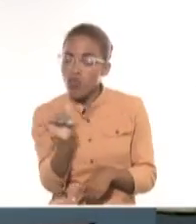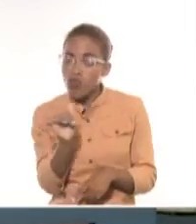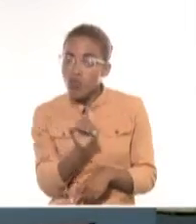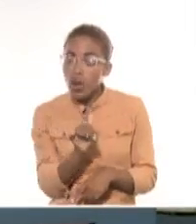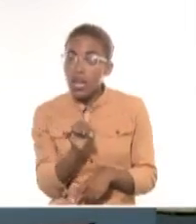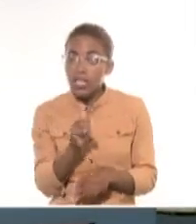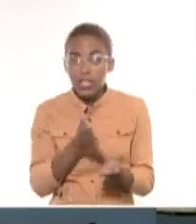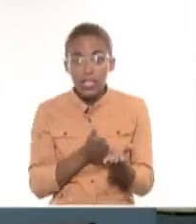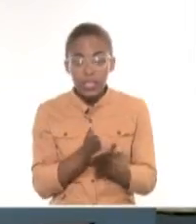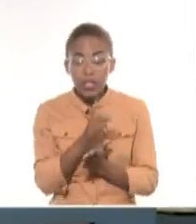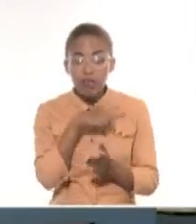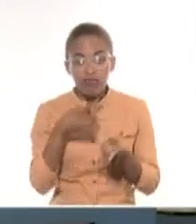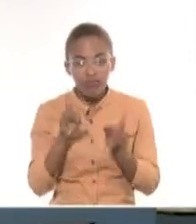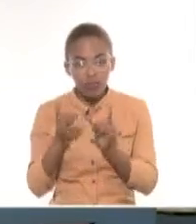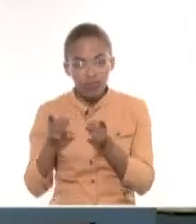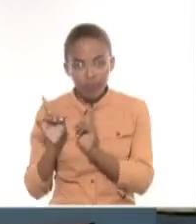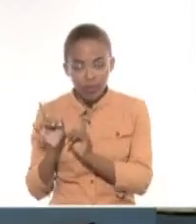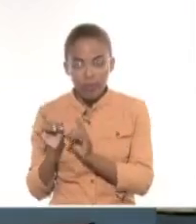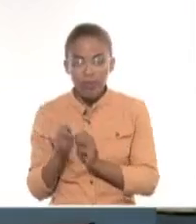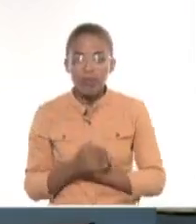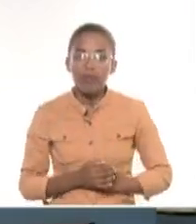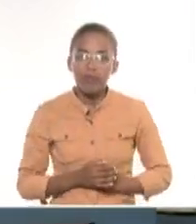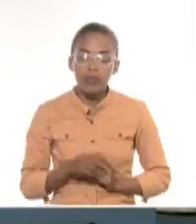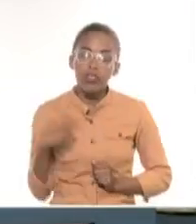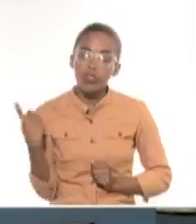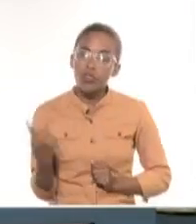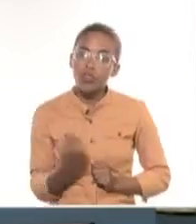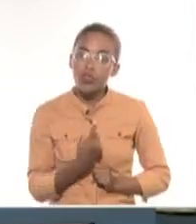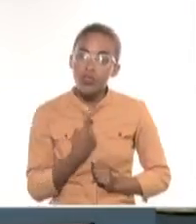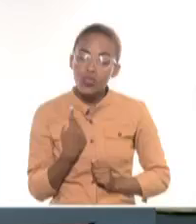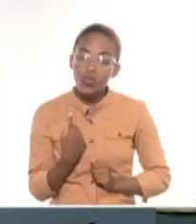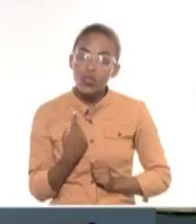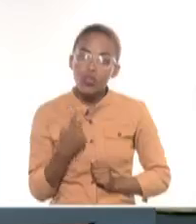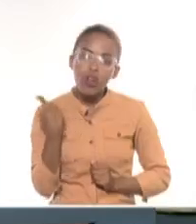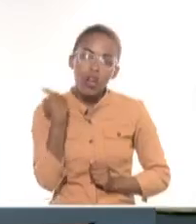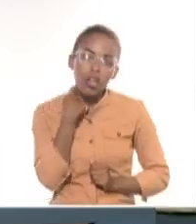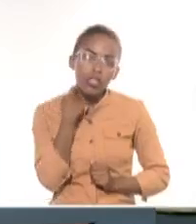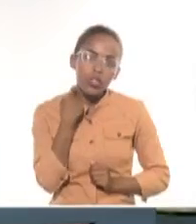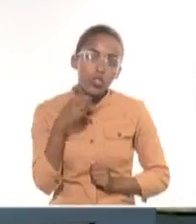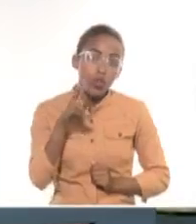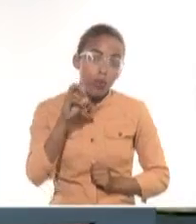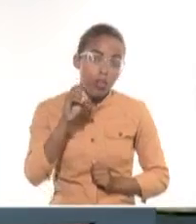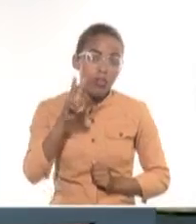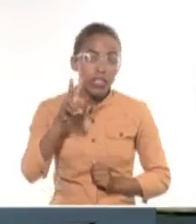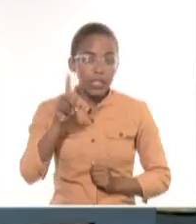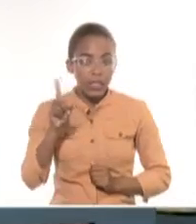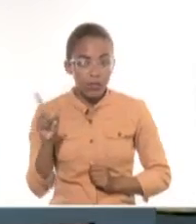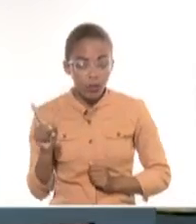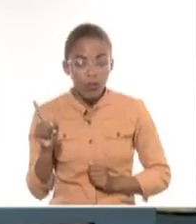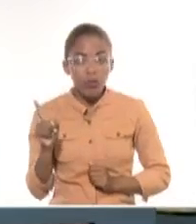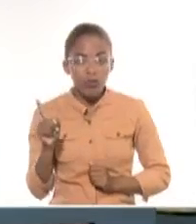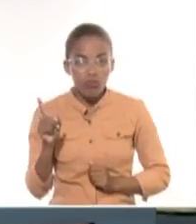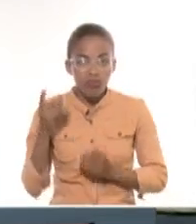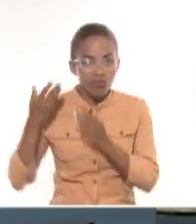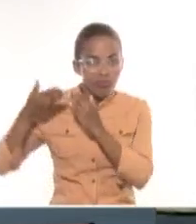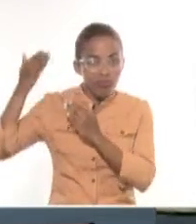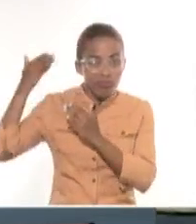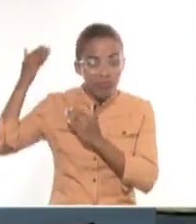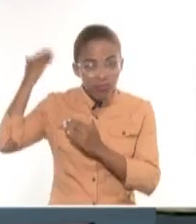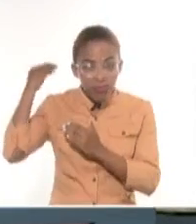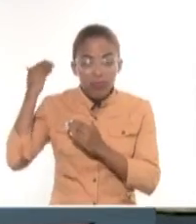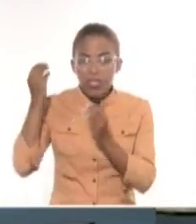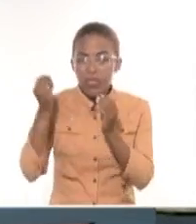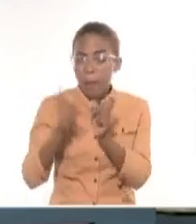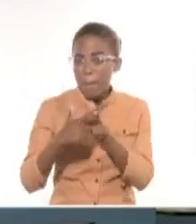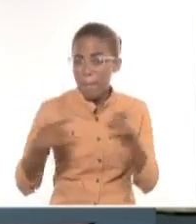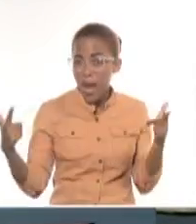falleciendo. Nosotros realmente tuvimos, sobre todo en el año 2021, un número muy elevado de casos de